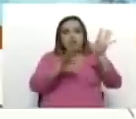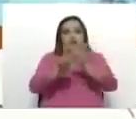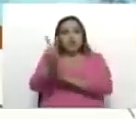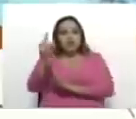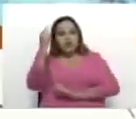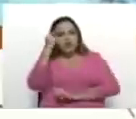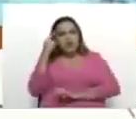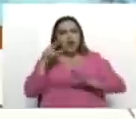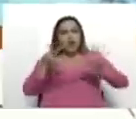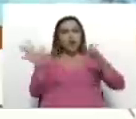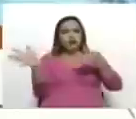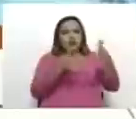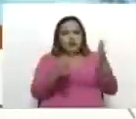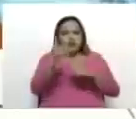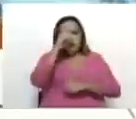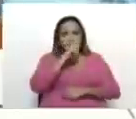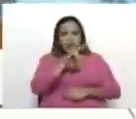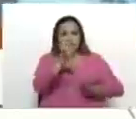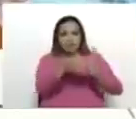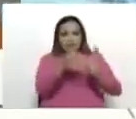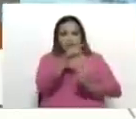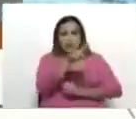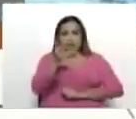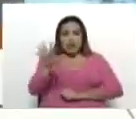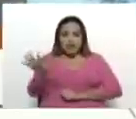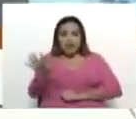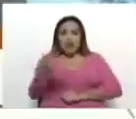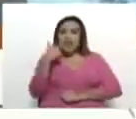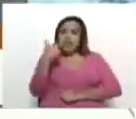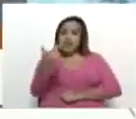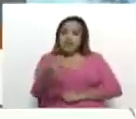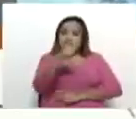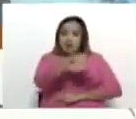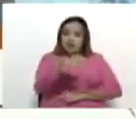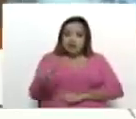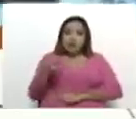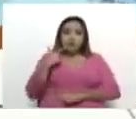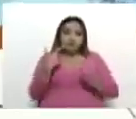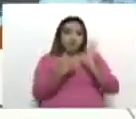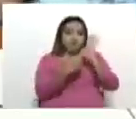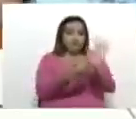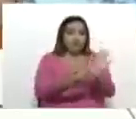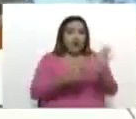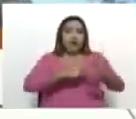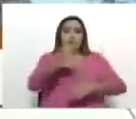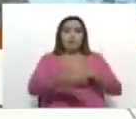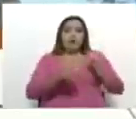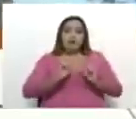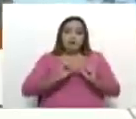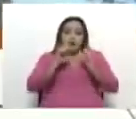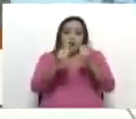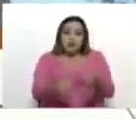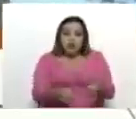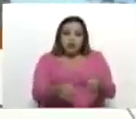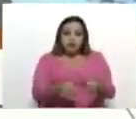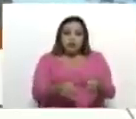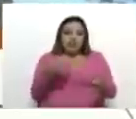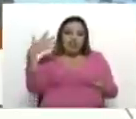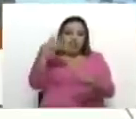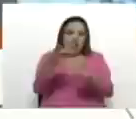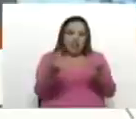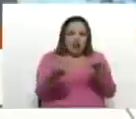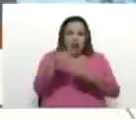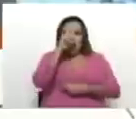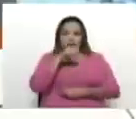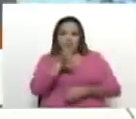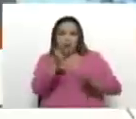fecha ocho de marzo del 2015 a confesión de parte relevo de prueba el plan arrancó con el ataque a nuestra economía en